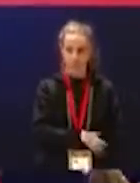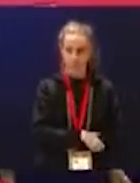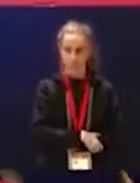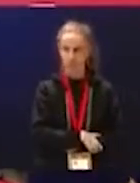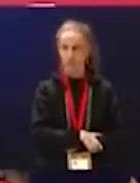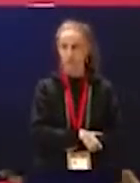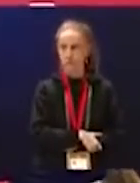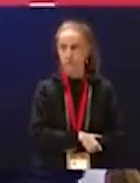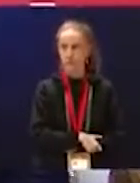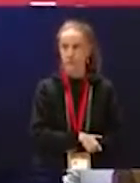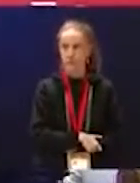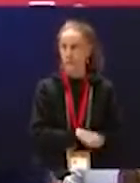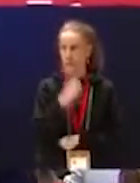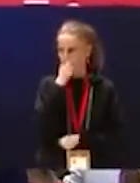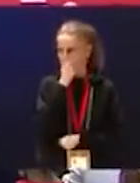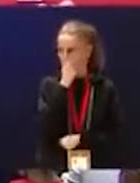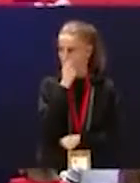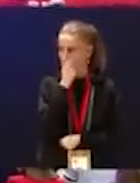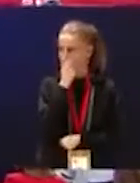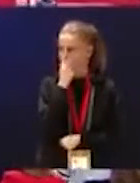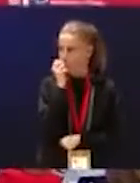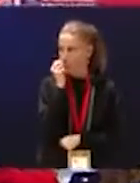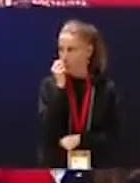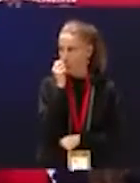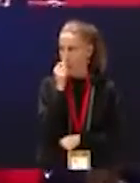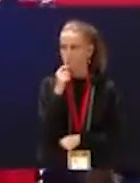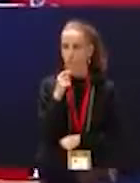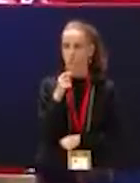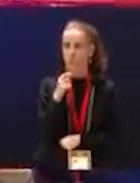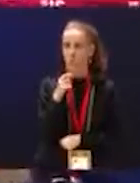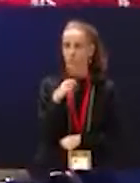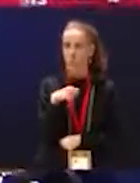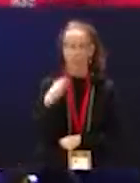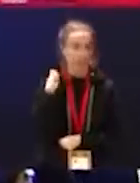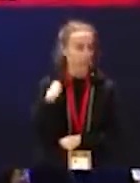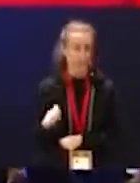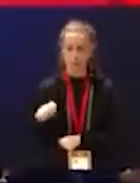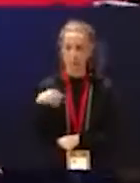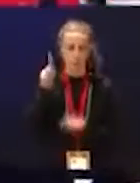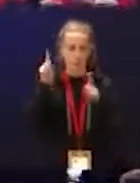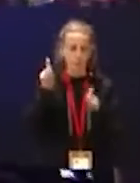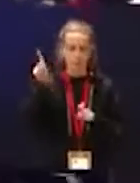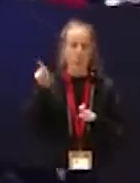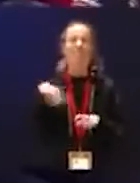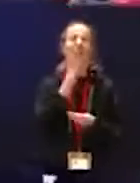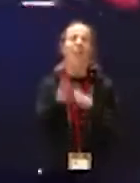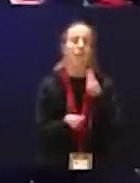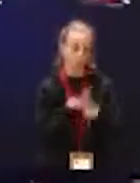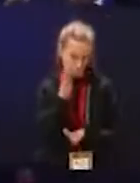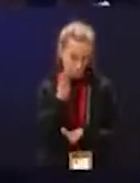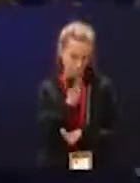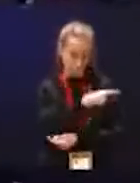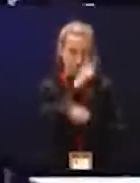presidium, tanto en Ginebra como también en Nueva York, obedecen a esta misma pregunta: ¿qué hacer? La